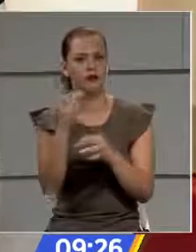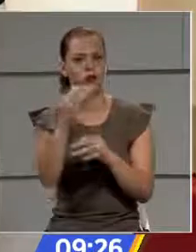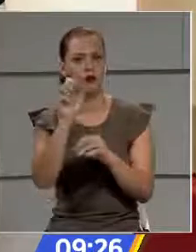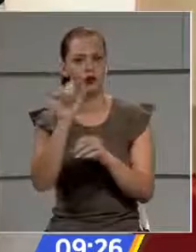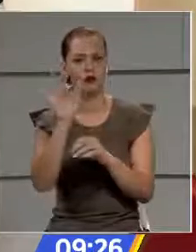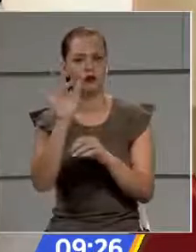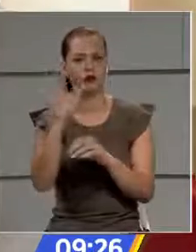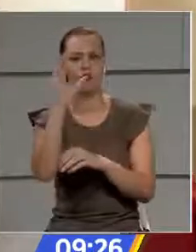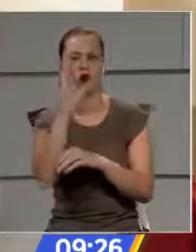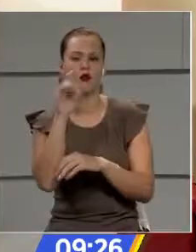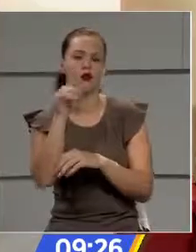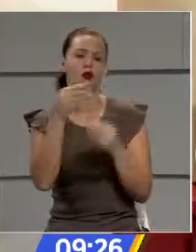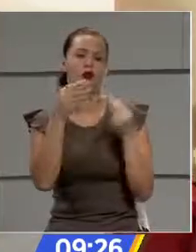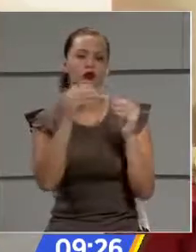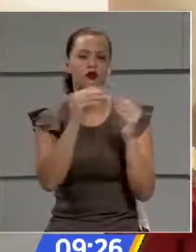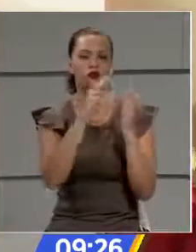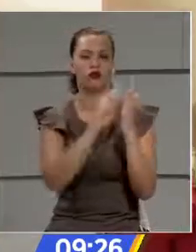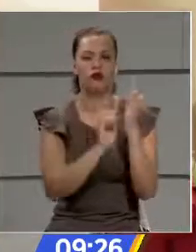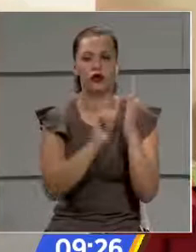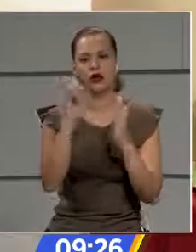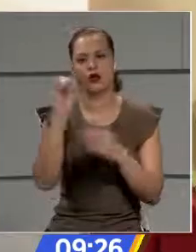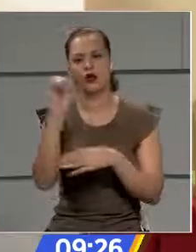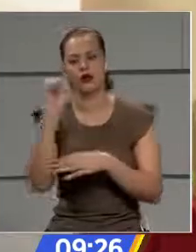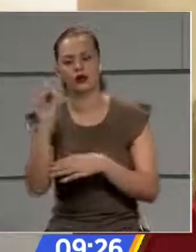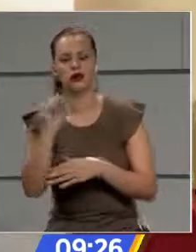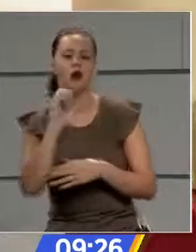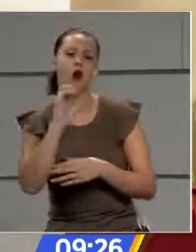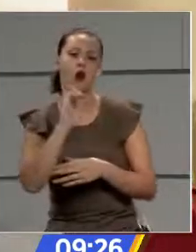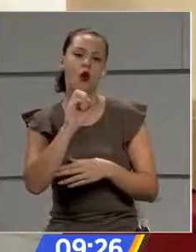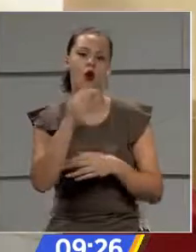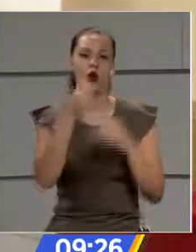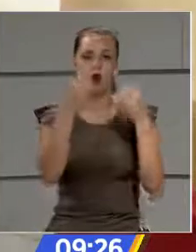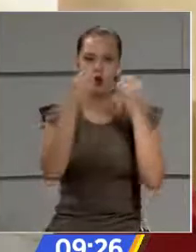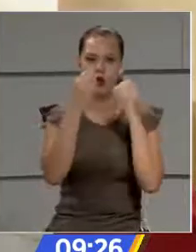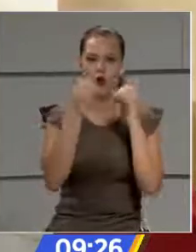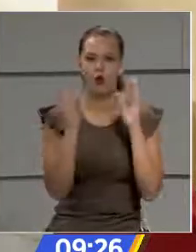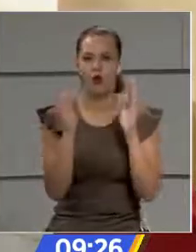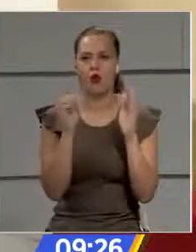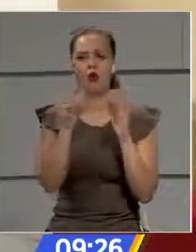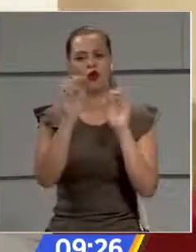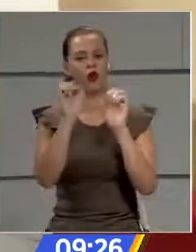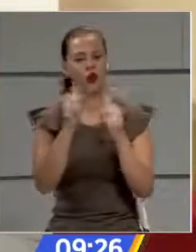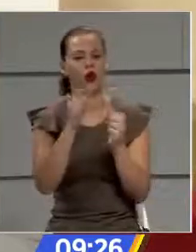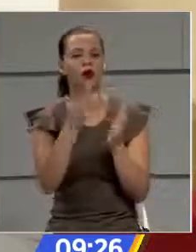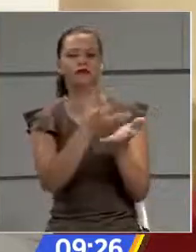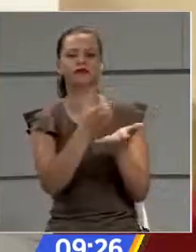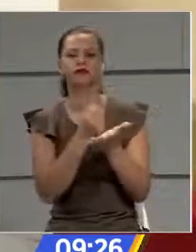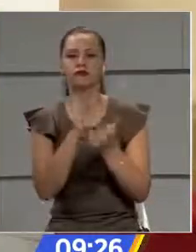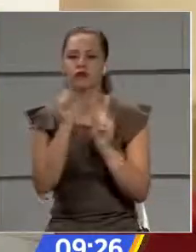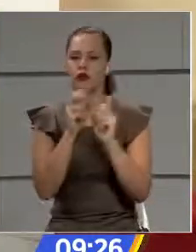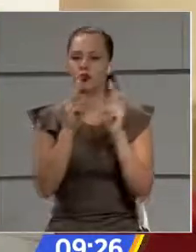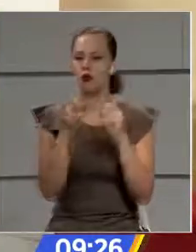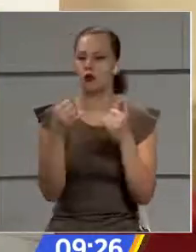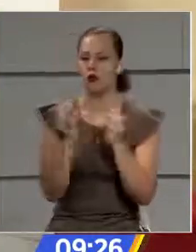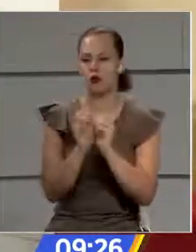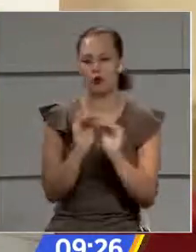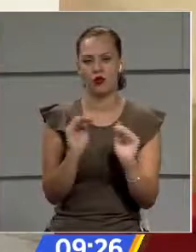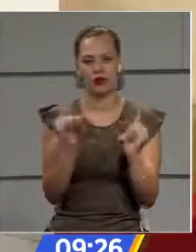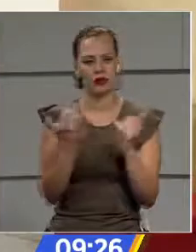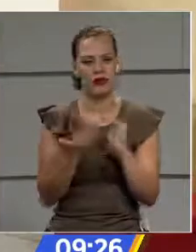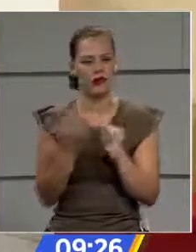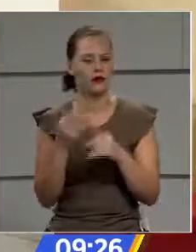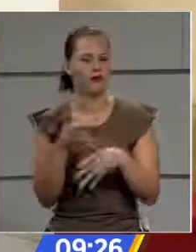busquen así en su tienda, si es iOS o es Google Play, y así ustedes la puedan obtener, puedan jugar con los chicos. Ya casi se las vamos